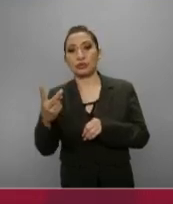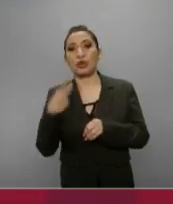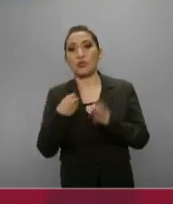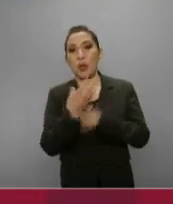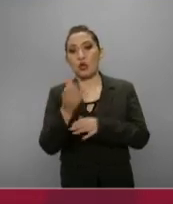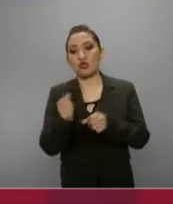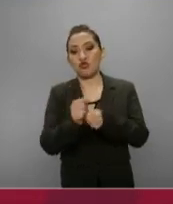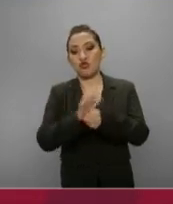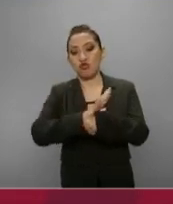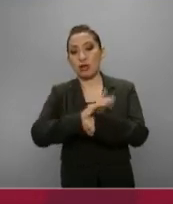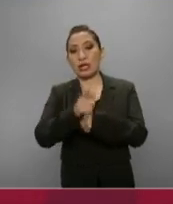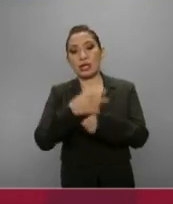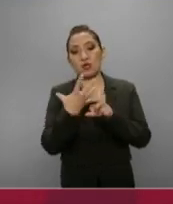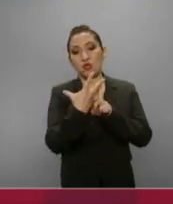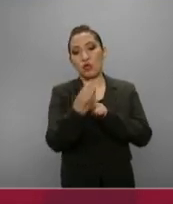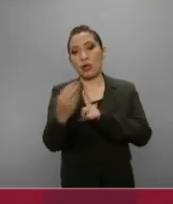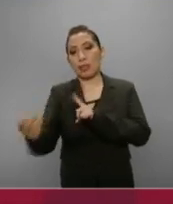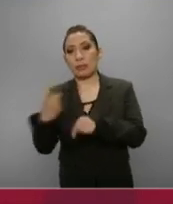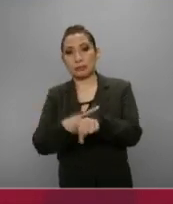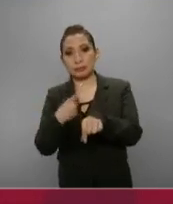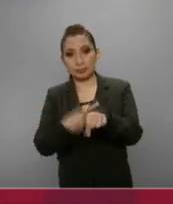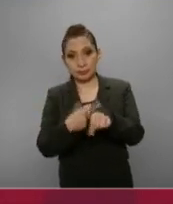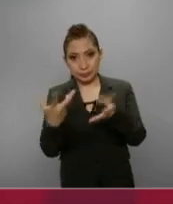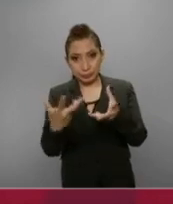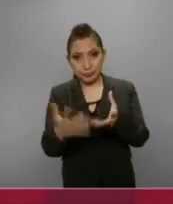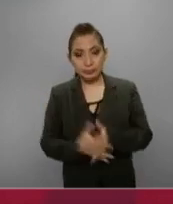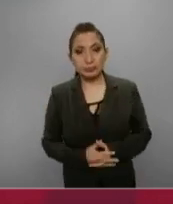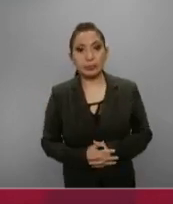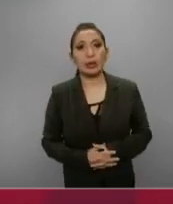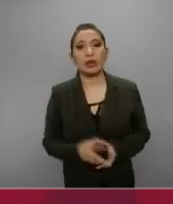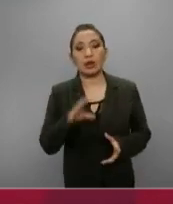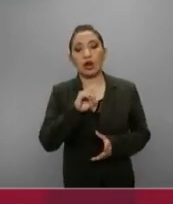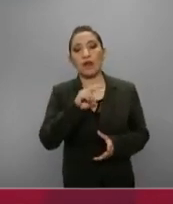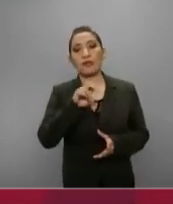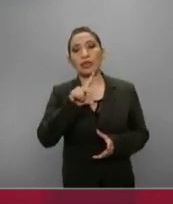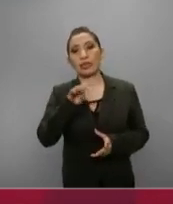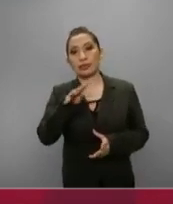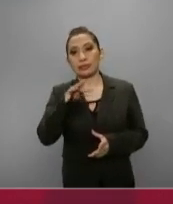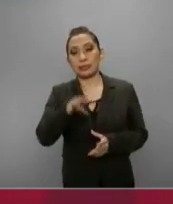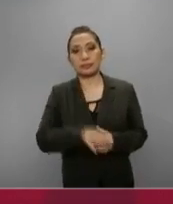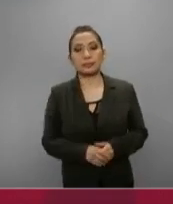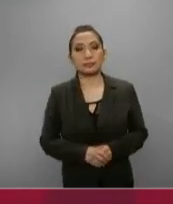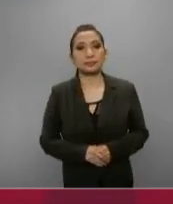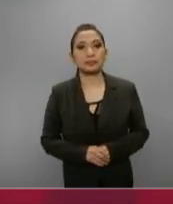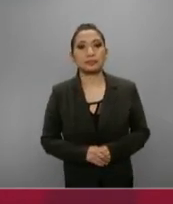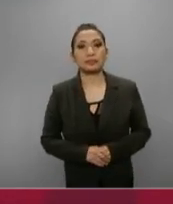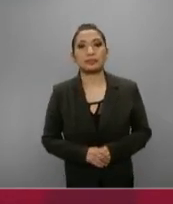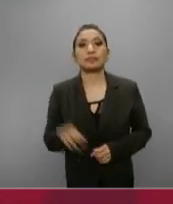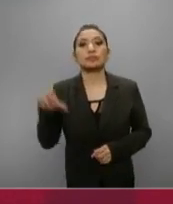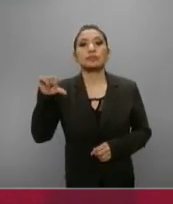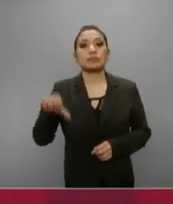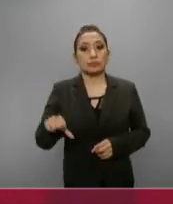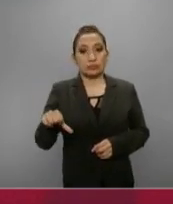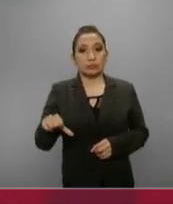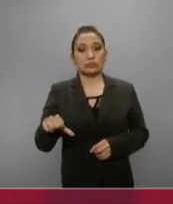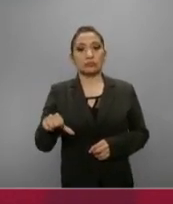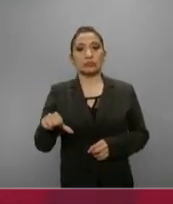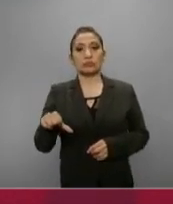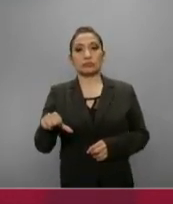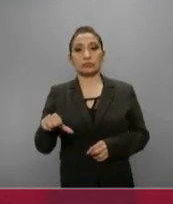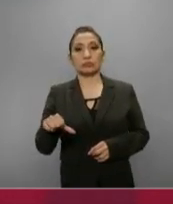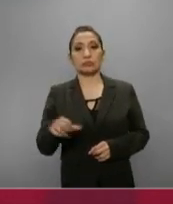SARS-CoV-2, el nuevo coronavirus y la epidemia de la enfermedad que produce COVID-19. Hoy vamos a